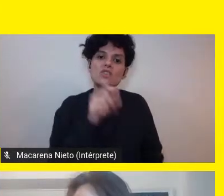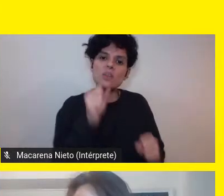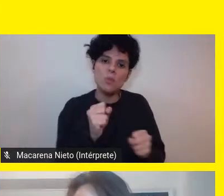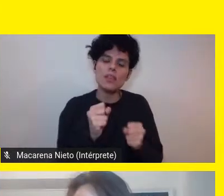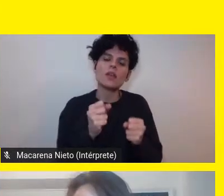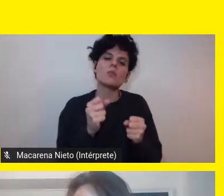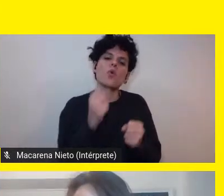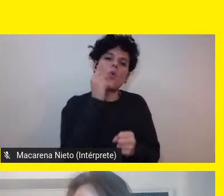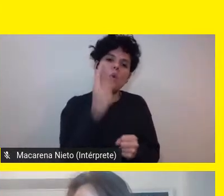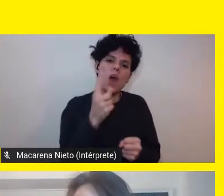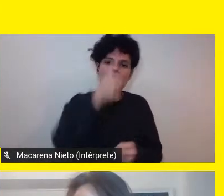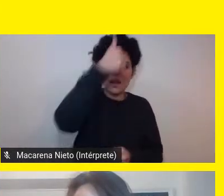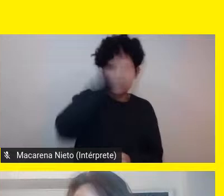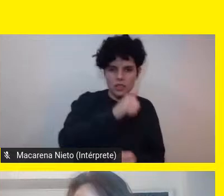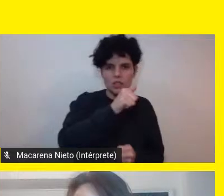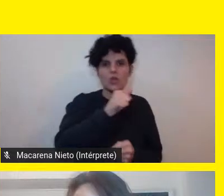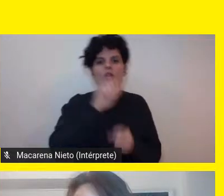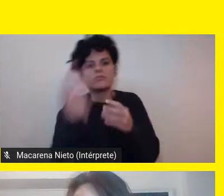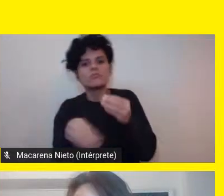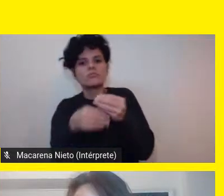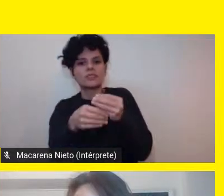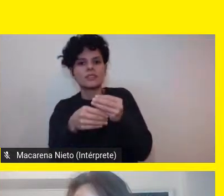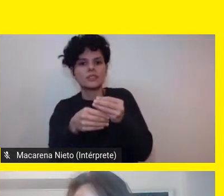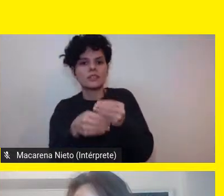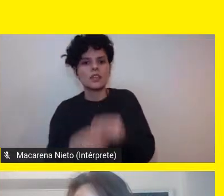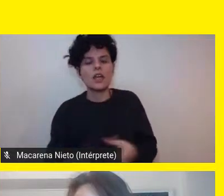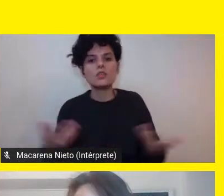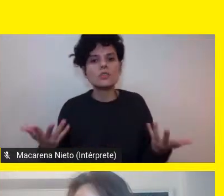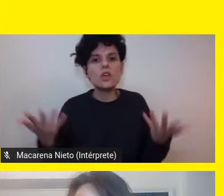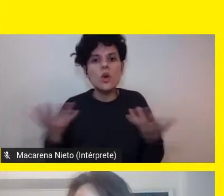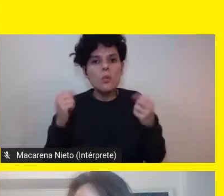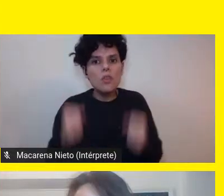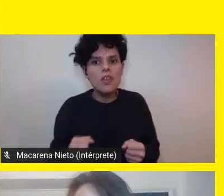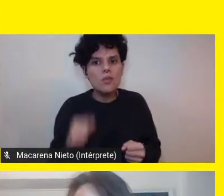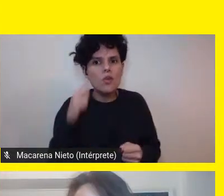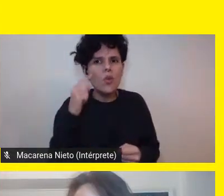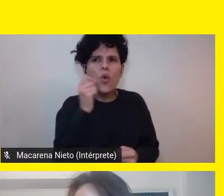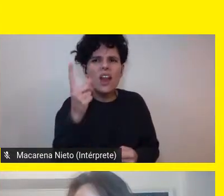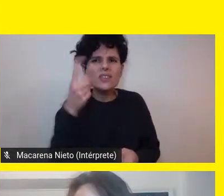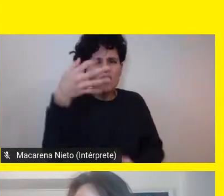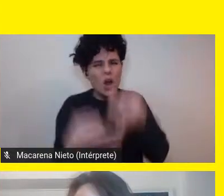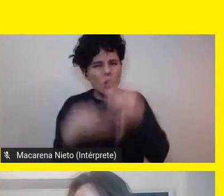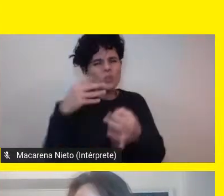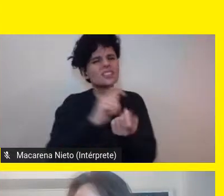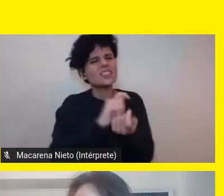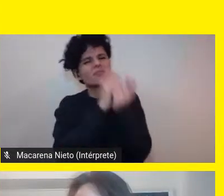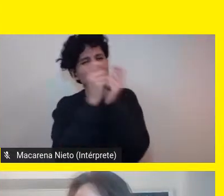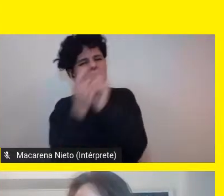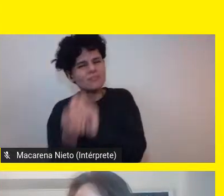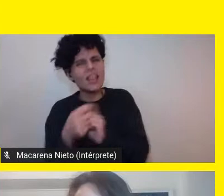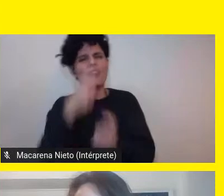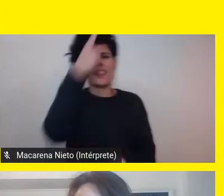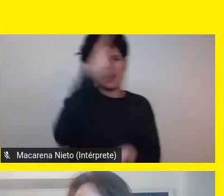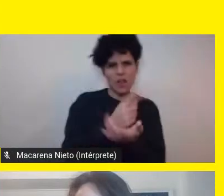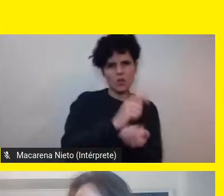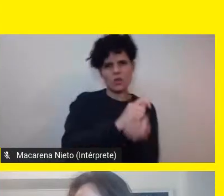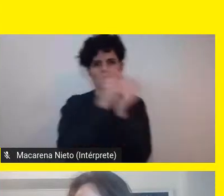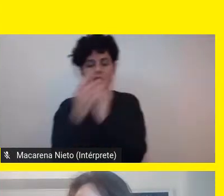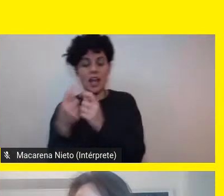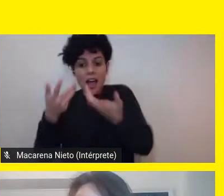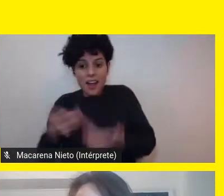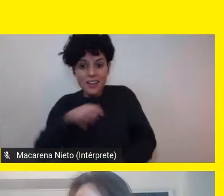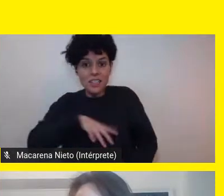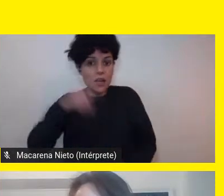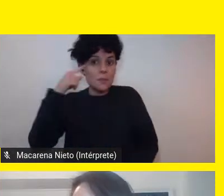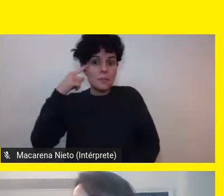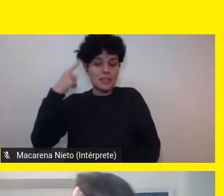garantías, o más bien las obligaciones estatales en materia de justicia transicional? A ver, lo que ha pasado en nuestro país, a mi juicio, es que estas